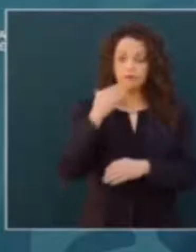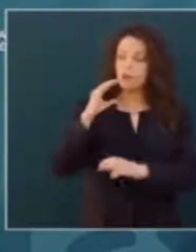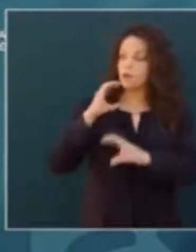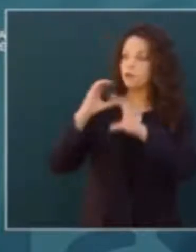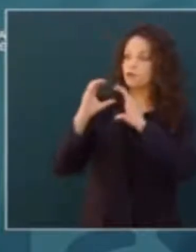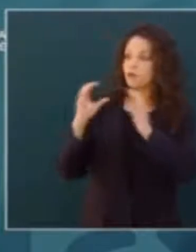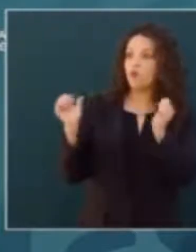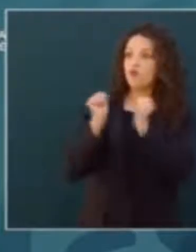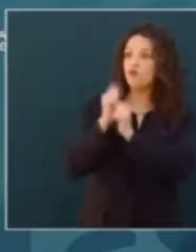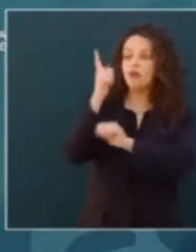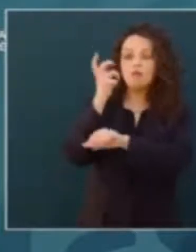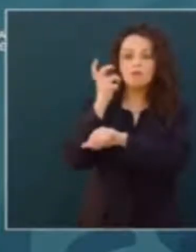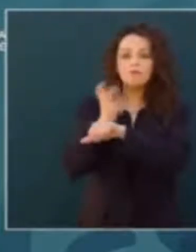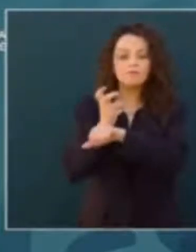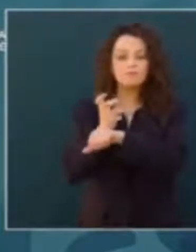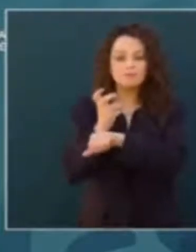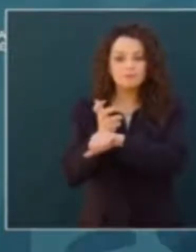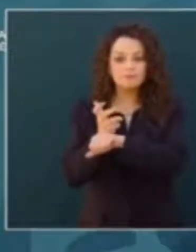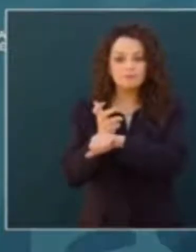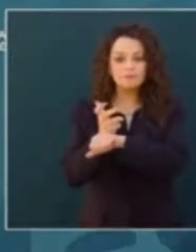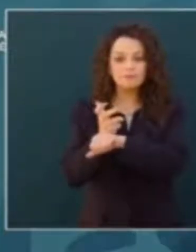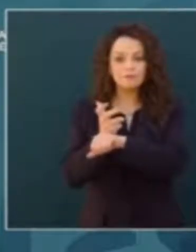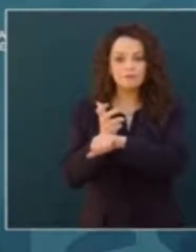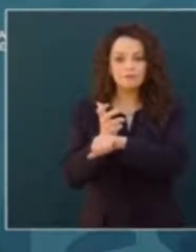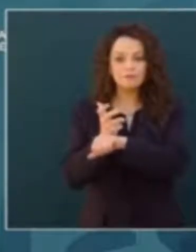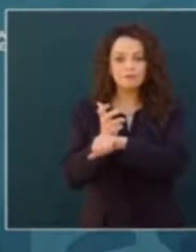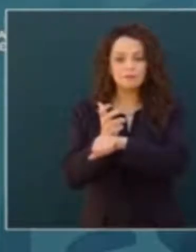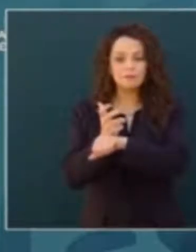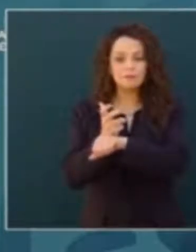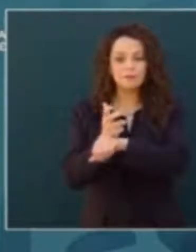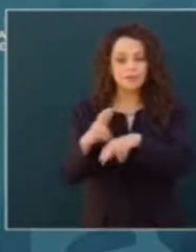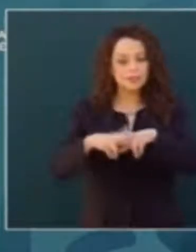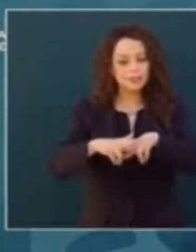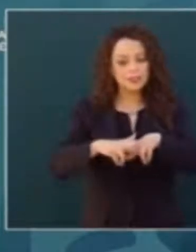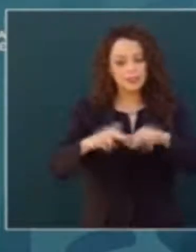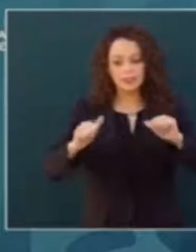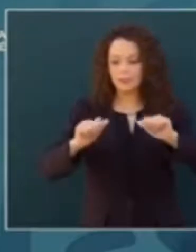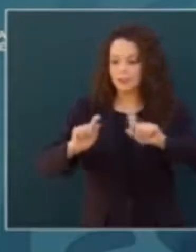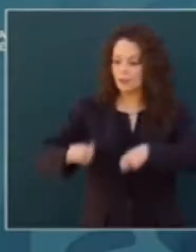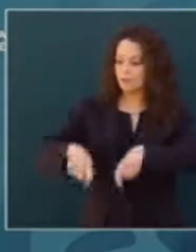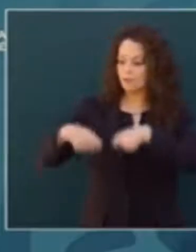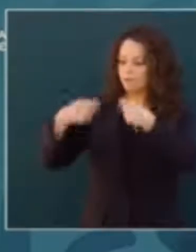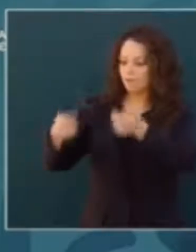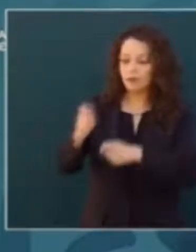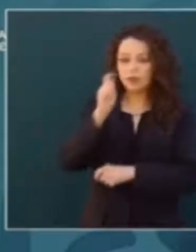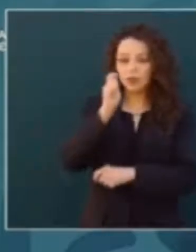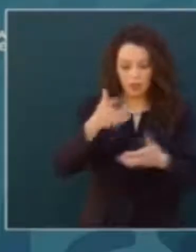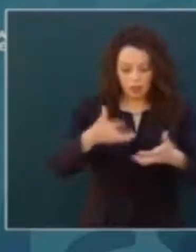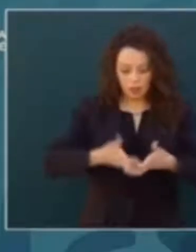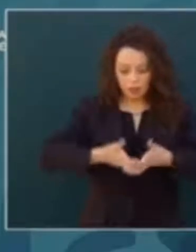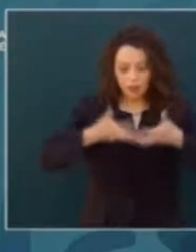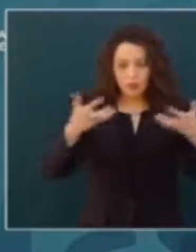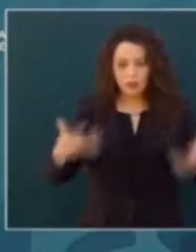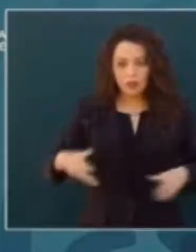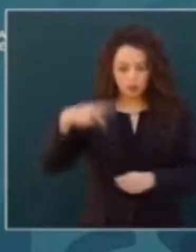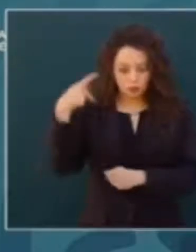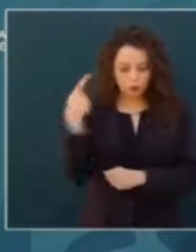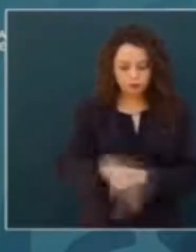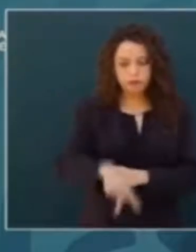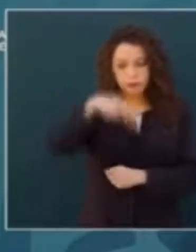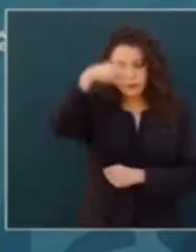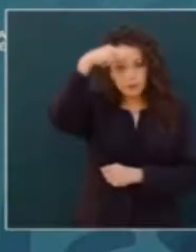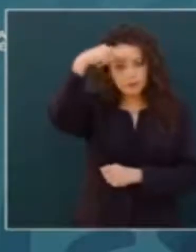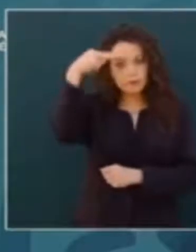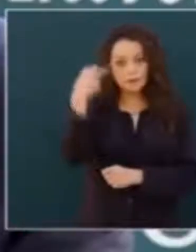Unidos sin ceder un centímetro de soberanía nacional y sin